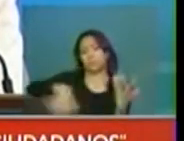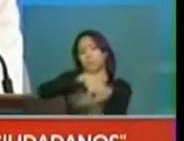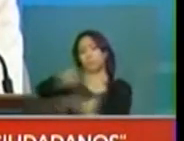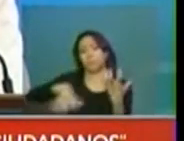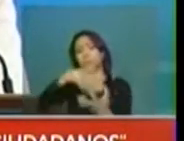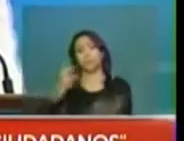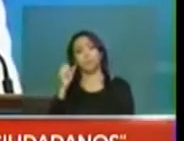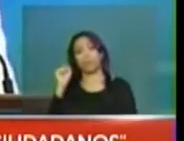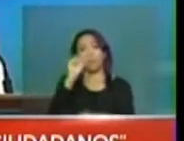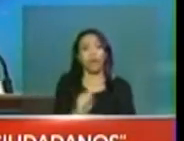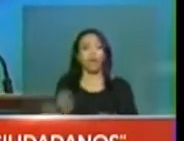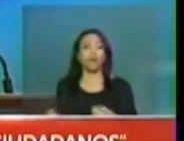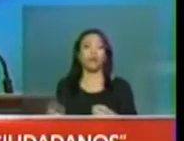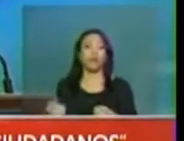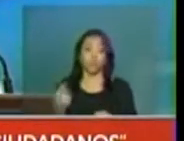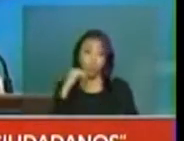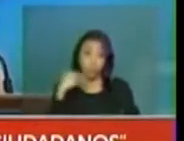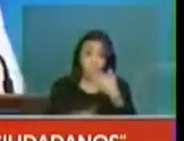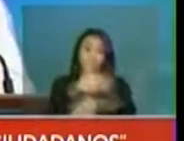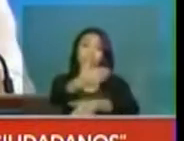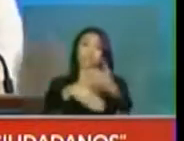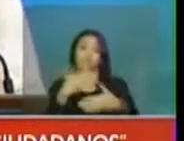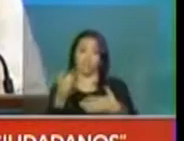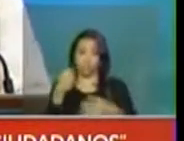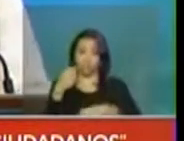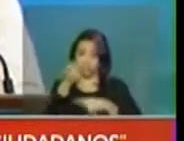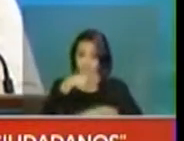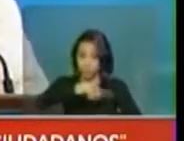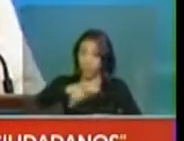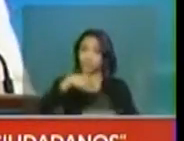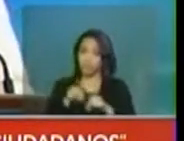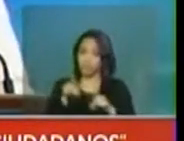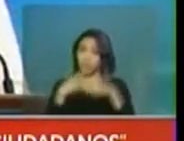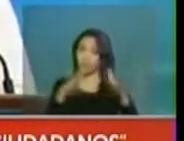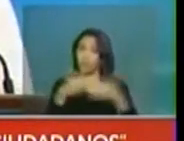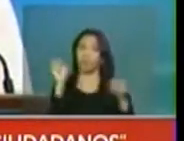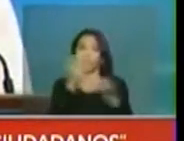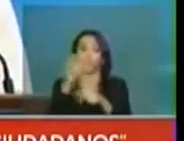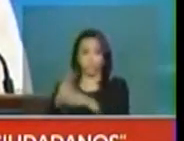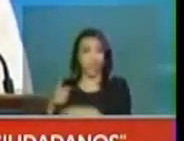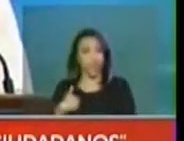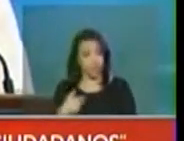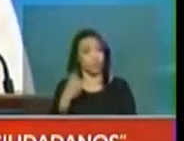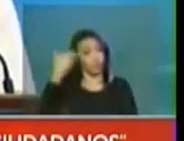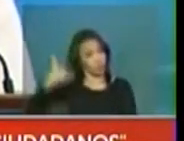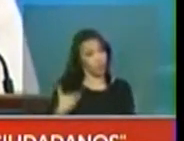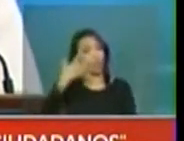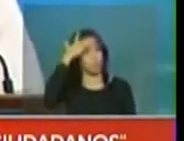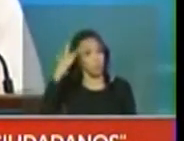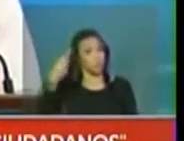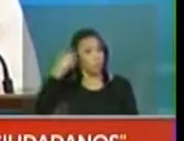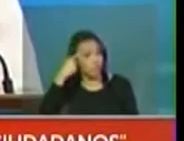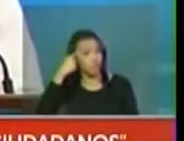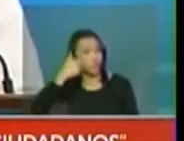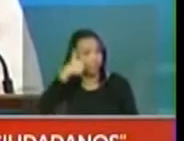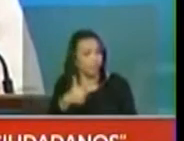paraliza, impide retomar el crecimiento y la generación de empleos. Yo soy una persona optimista.